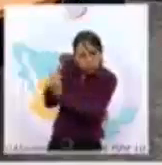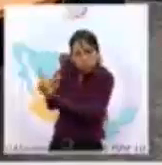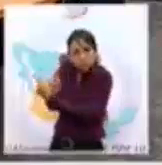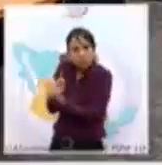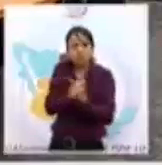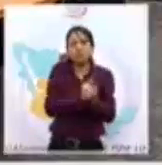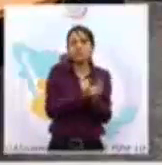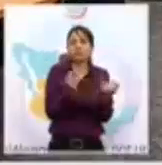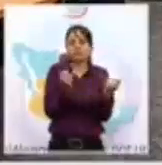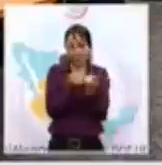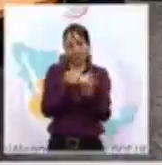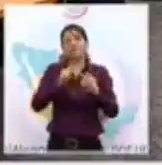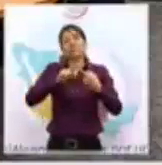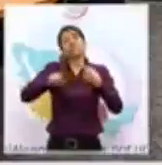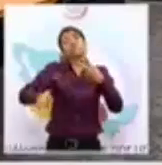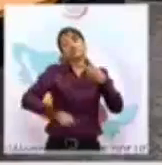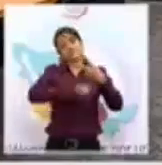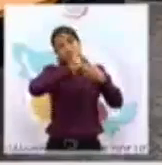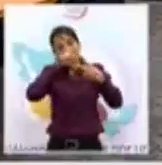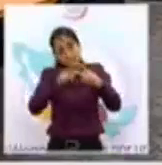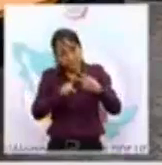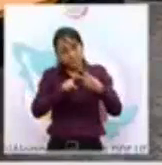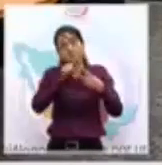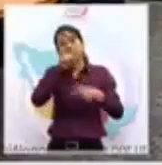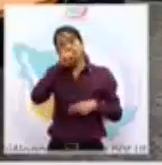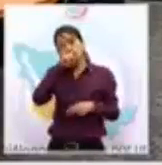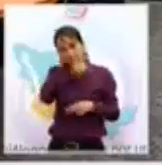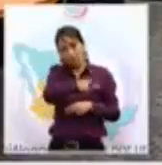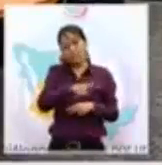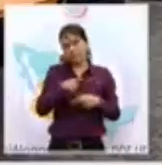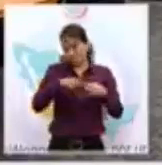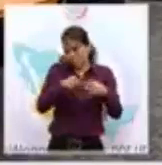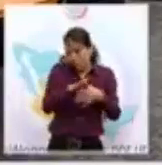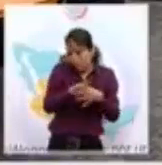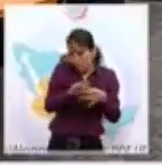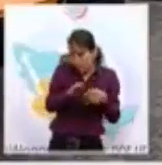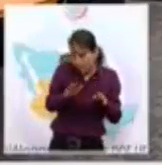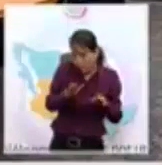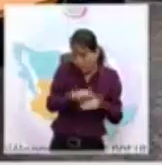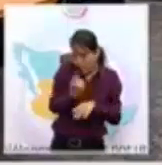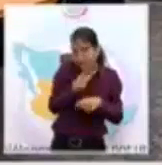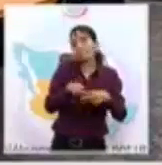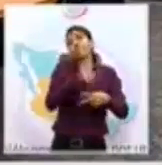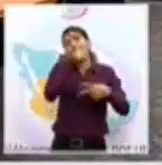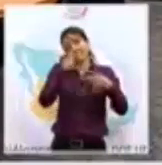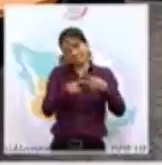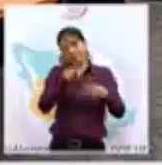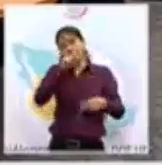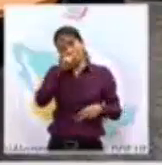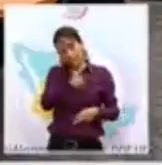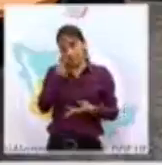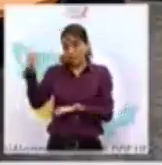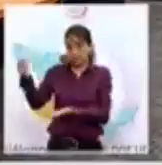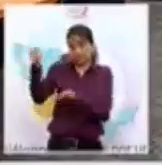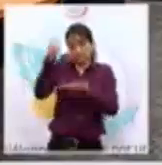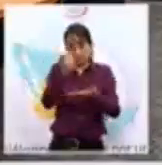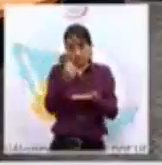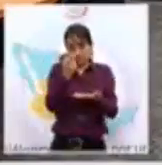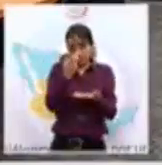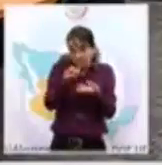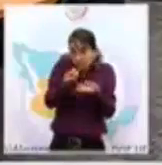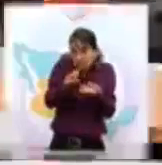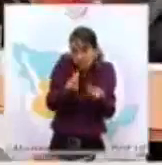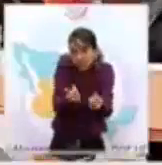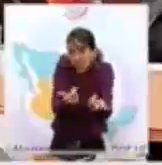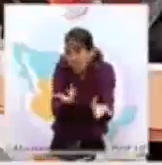eje, me voy centrando al por qué platicárselos, tiene que ver incluso con la rendición de cuentas, o sea, cuánto estamos gastando en